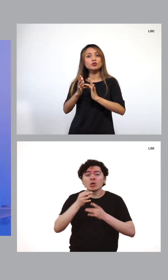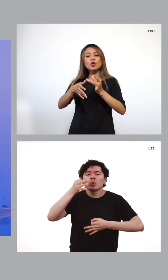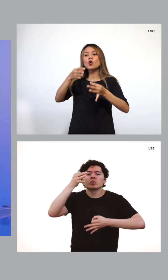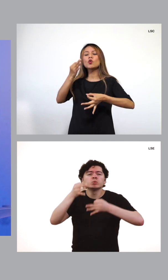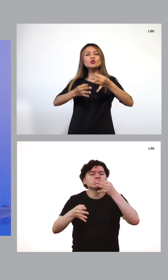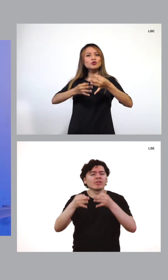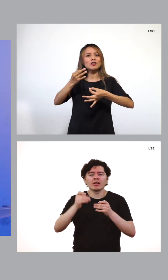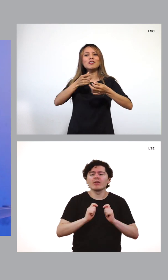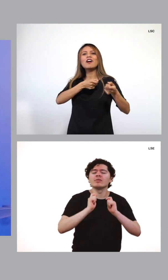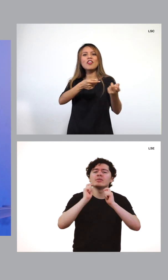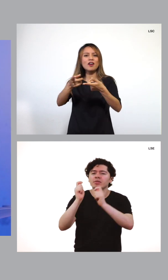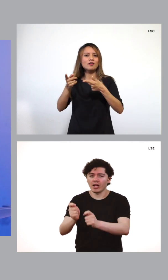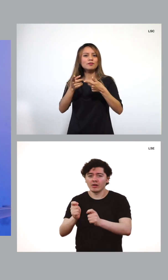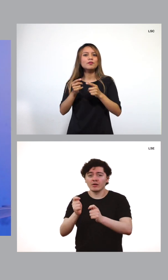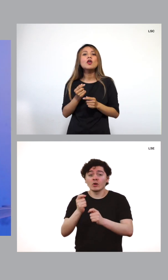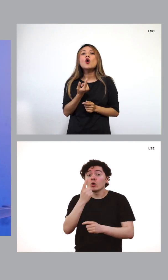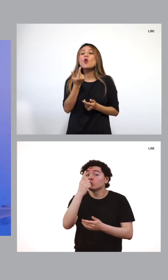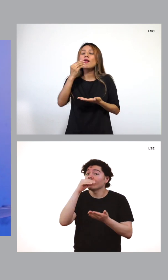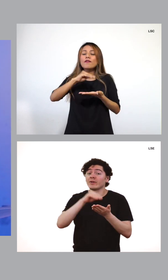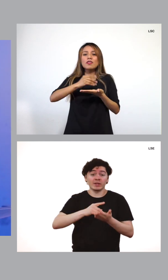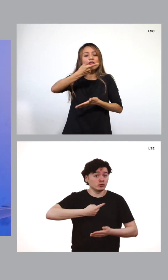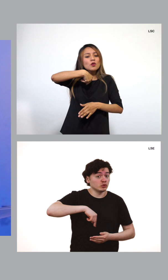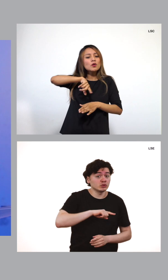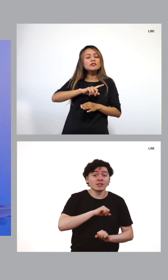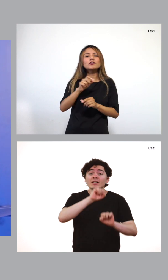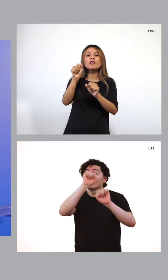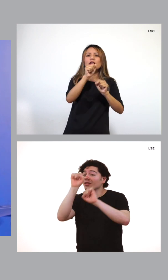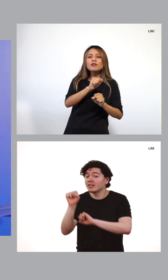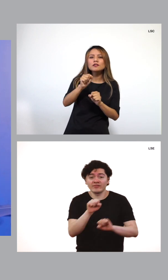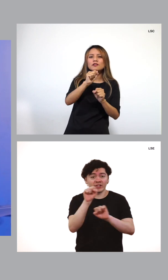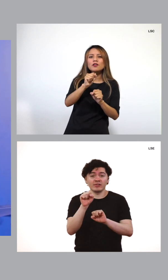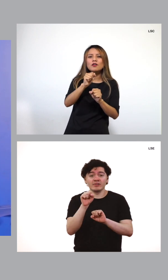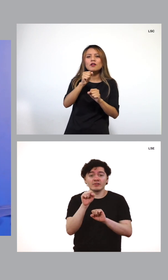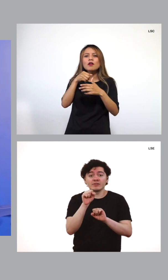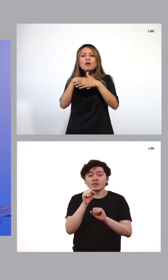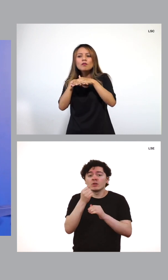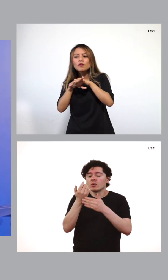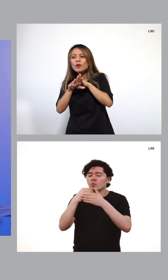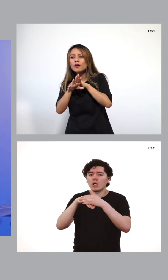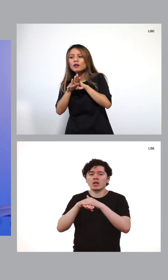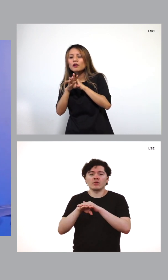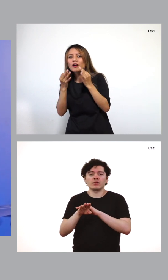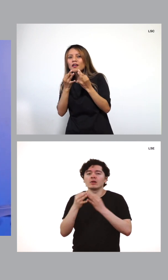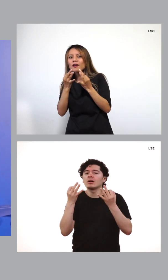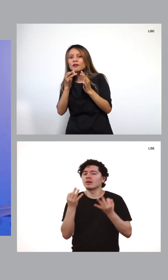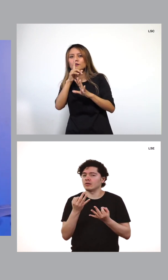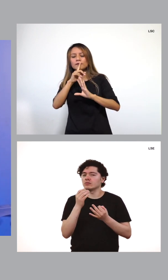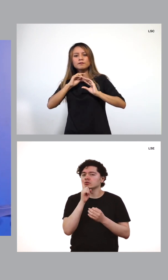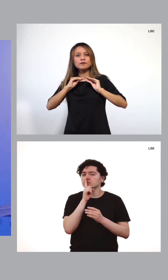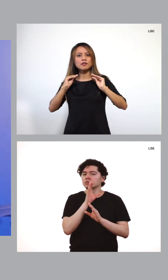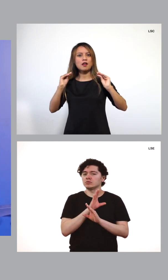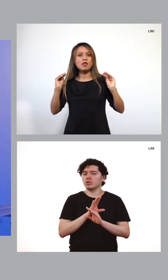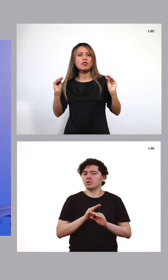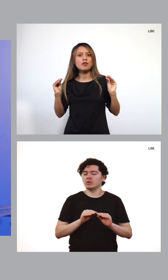vez en la historia nuestro defensor guardó silencio, pero lo hizo para